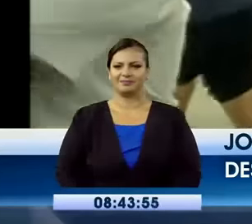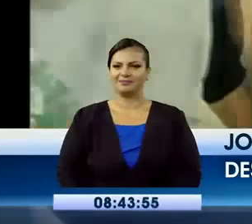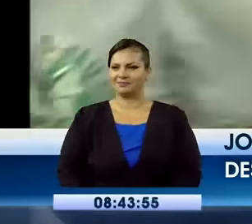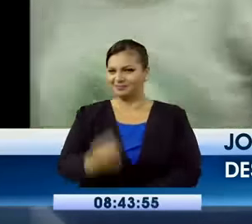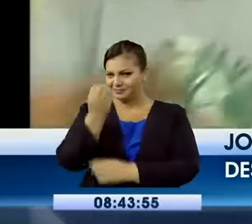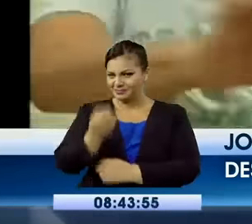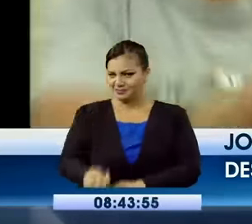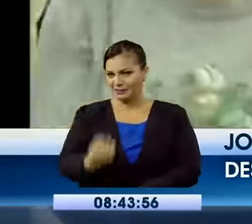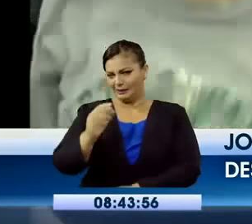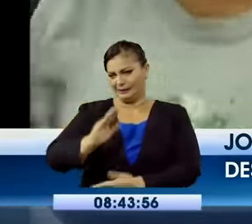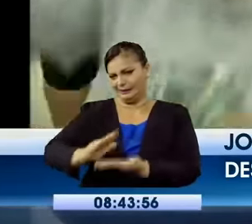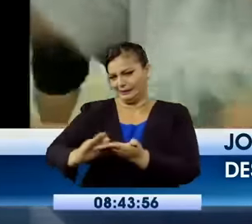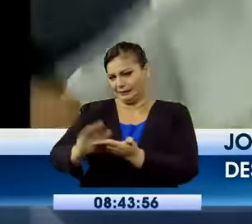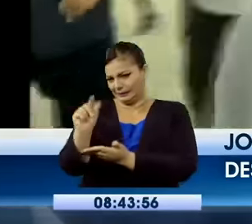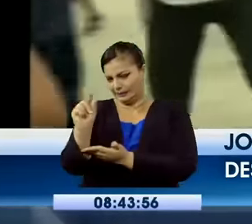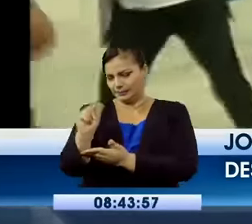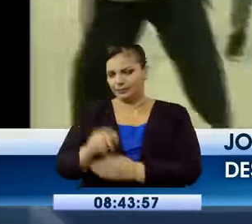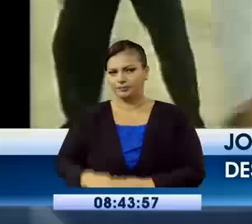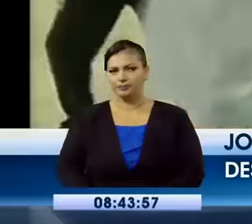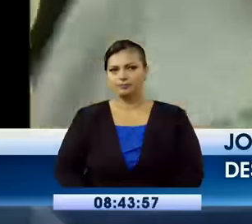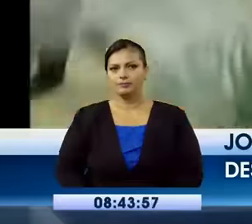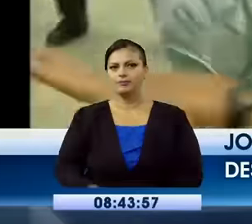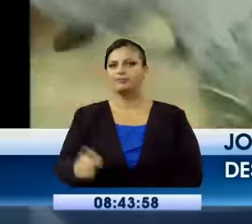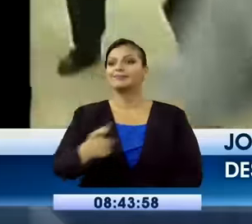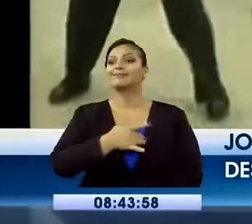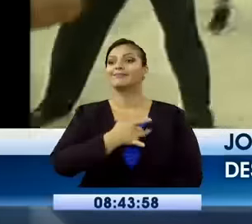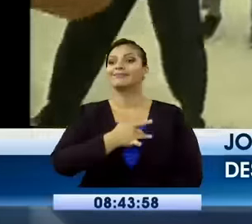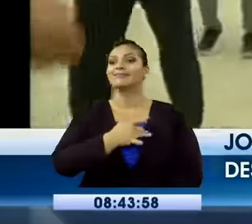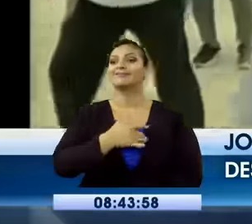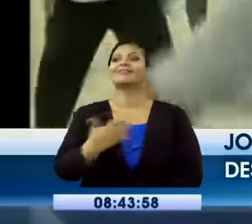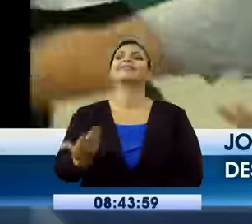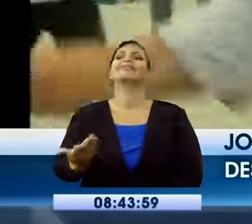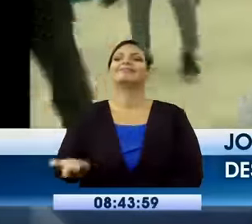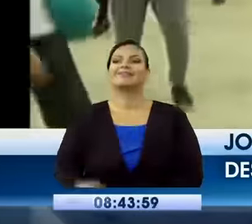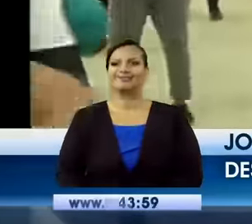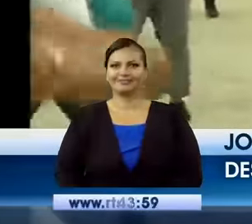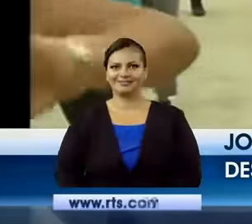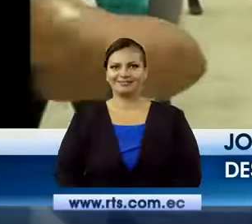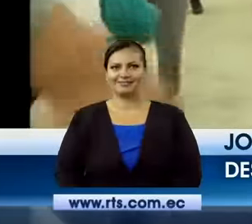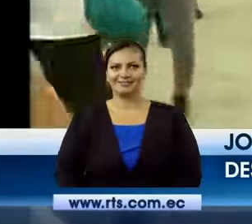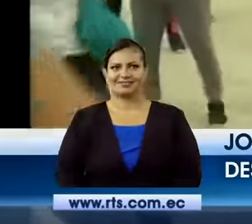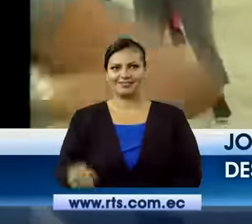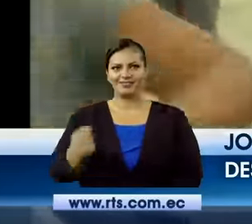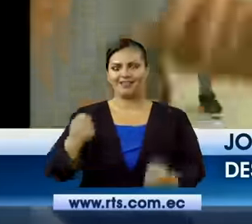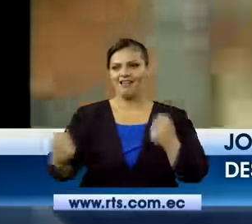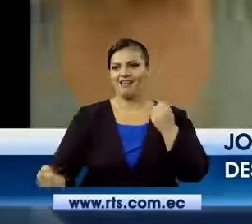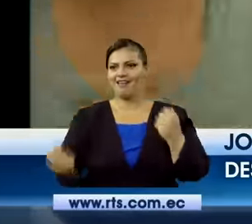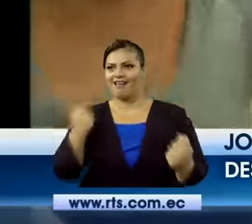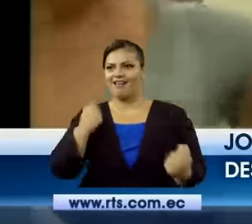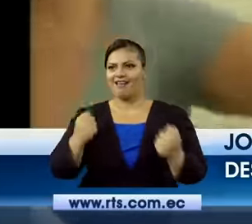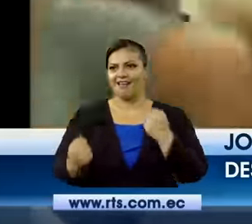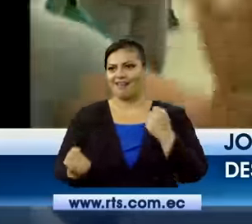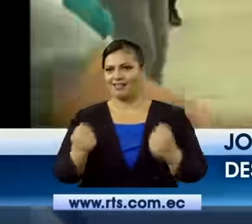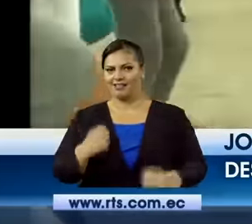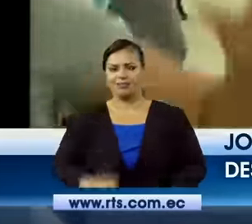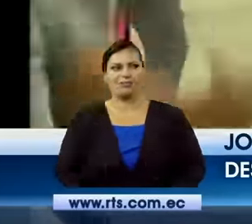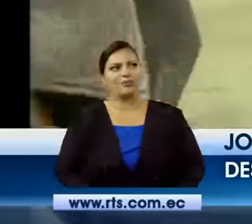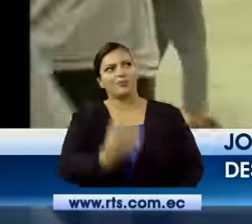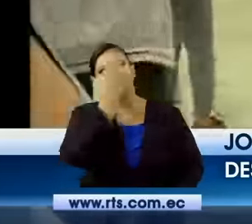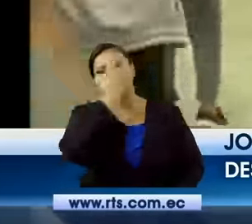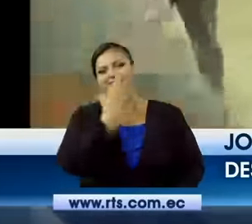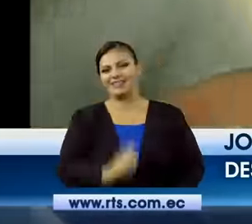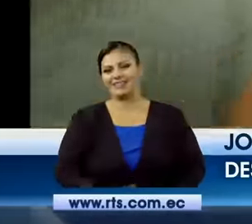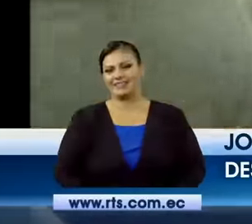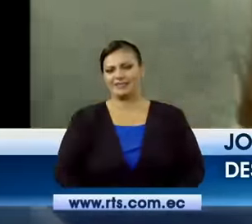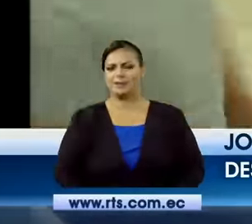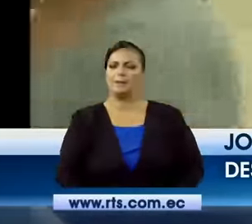la voy a interrumpir un minuto. ¿Cómo la está pasando con estas jornadas de ejercicio muy divertidas? Te cuento que la pasamos súper bonito, pero hay